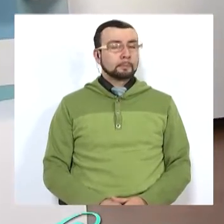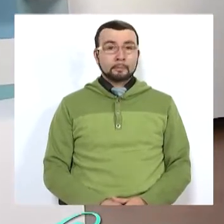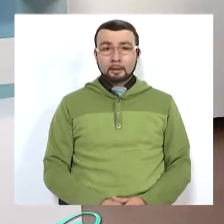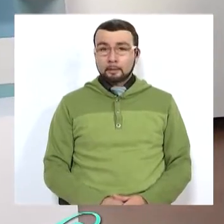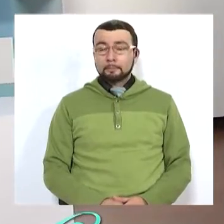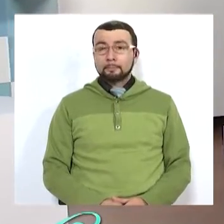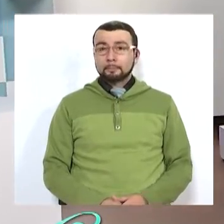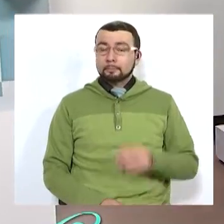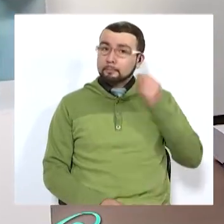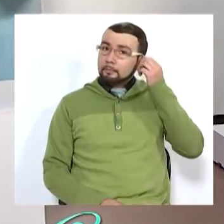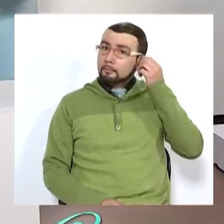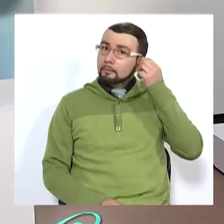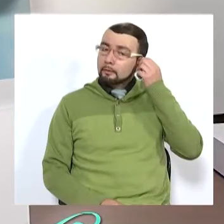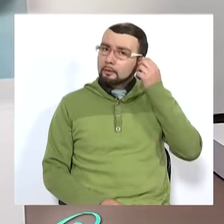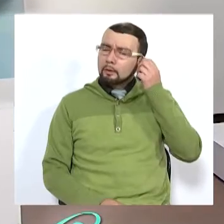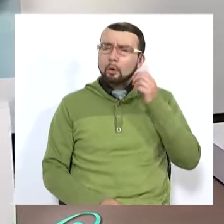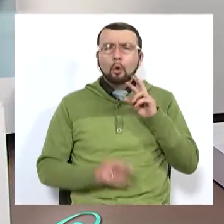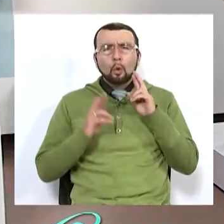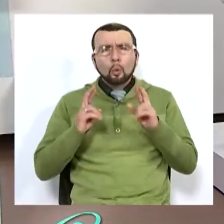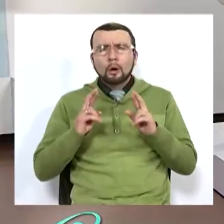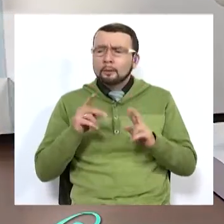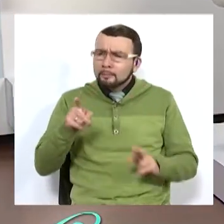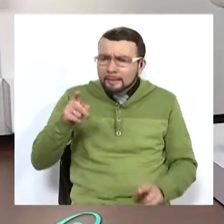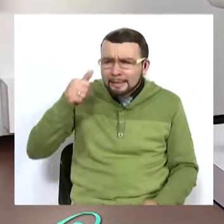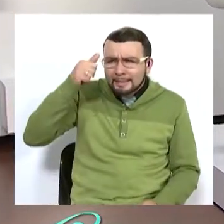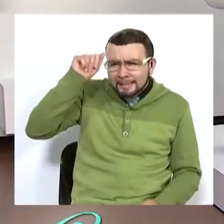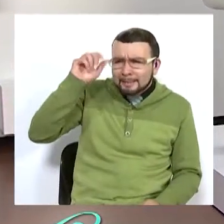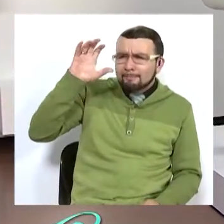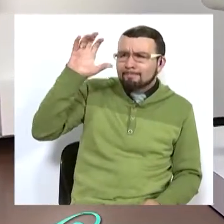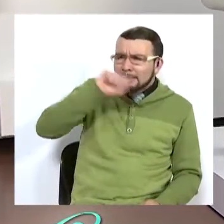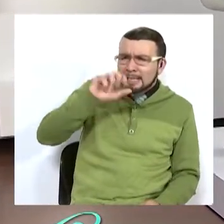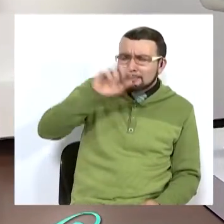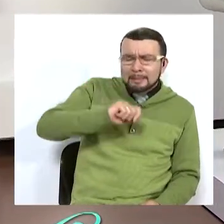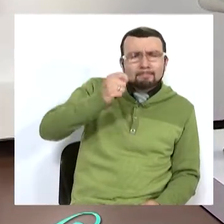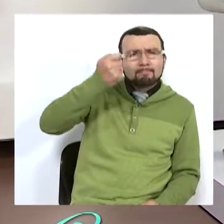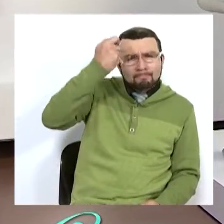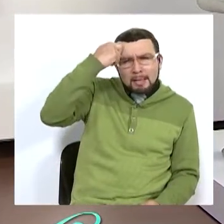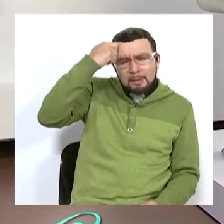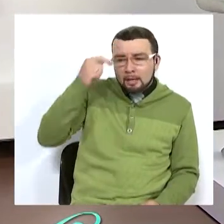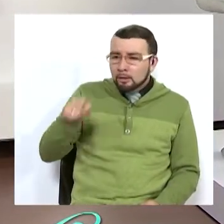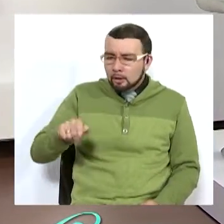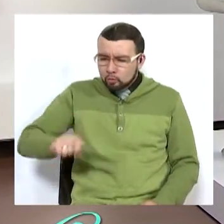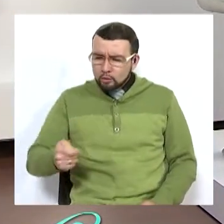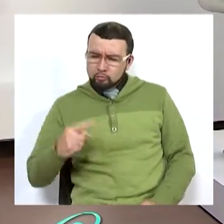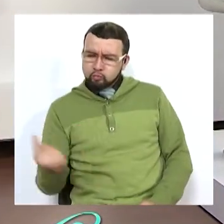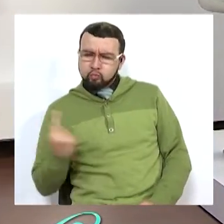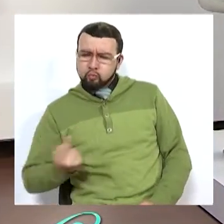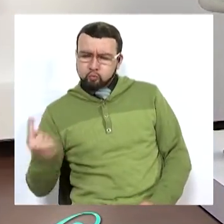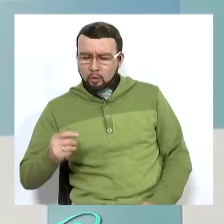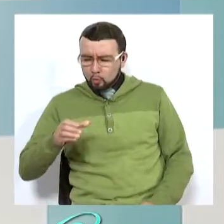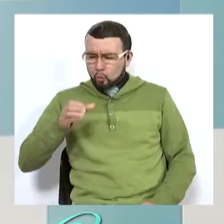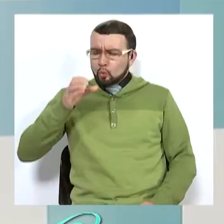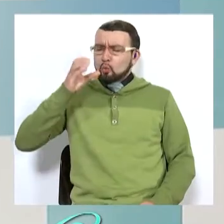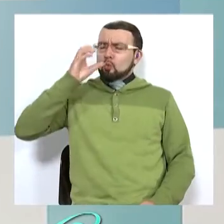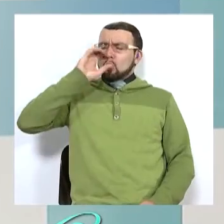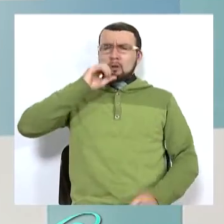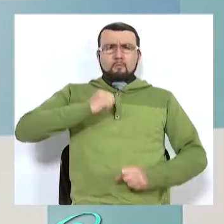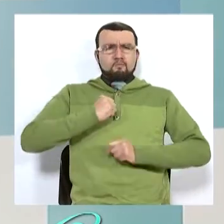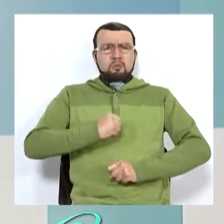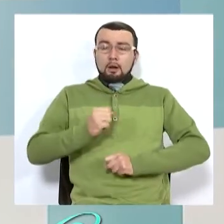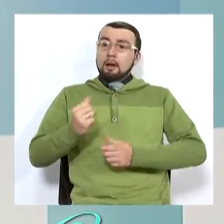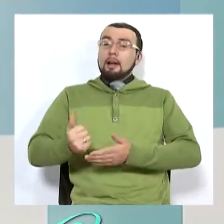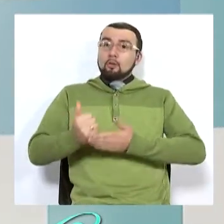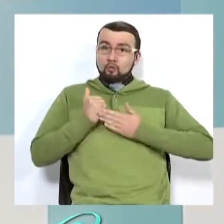Qué bueno que todos ustedes tengan bien presente estos batidos que están viendo ustedes, que son ayudas o por lo